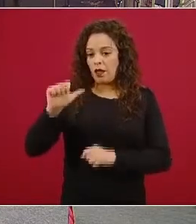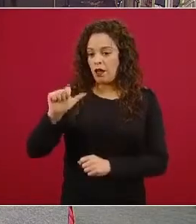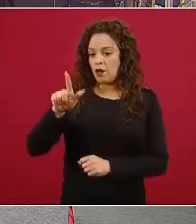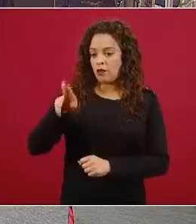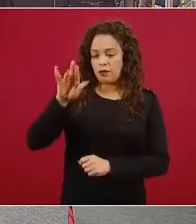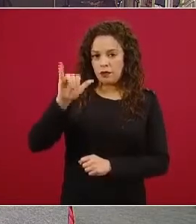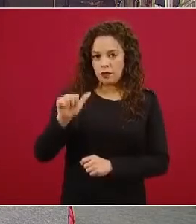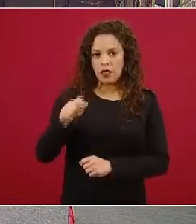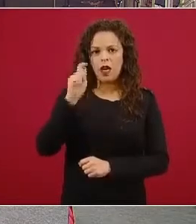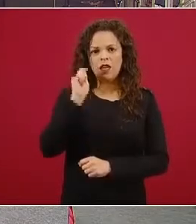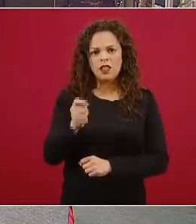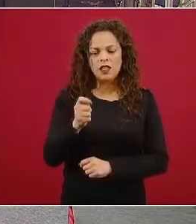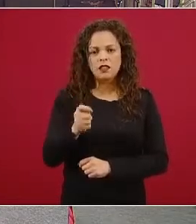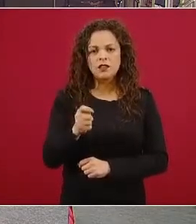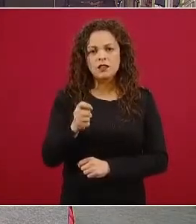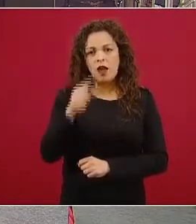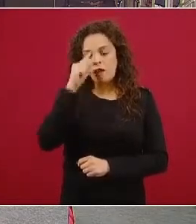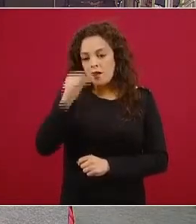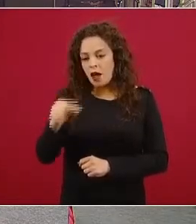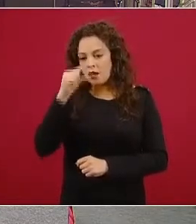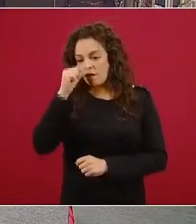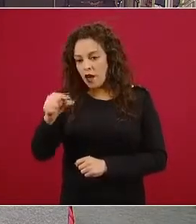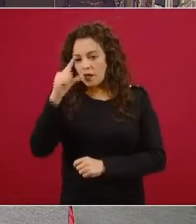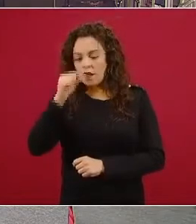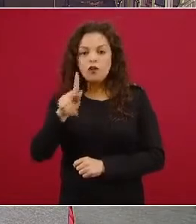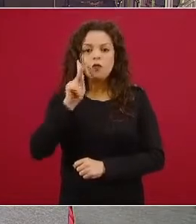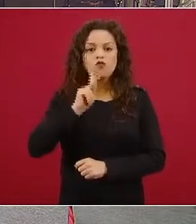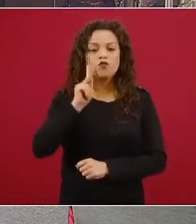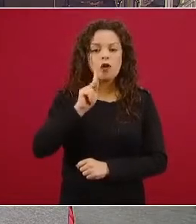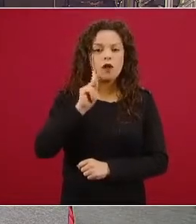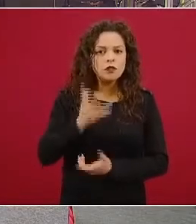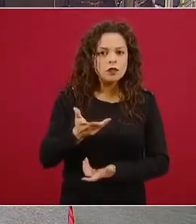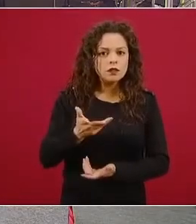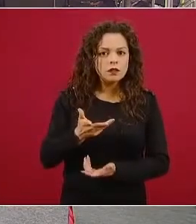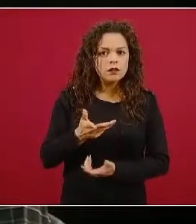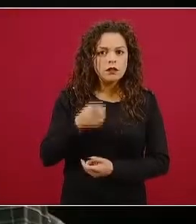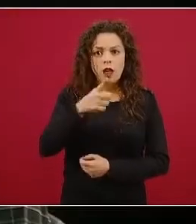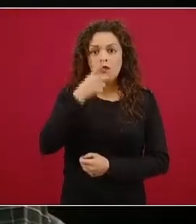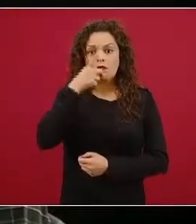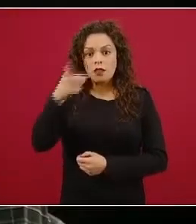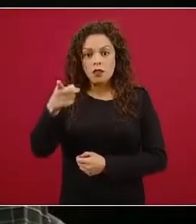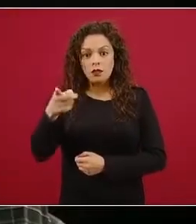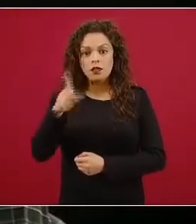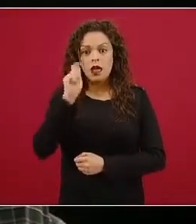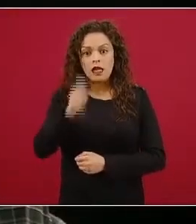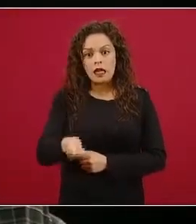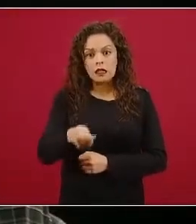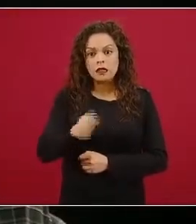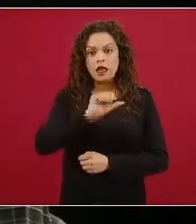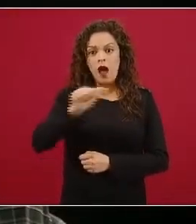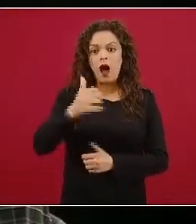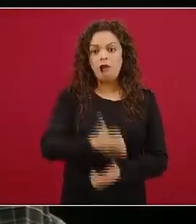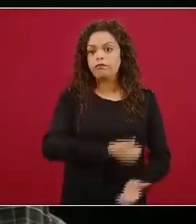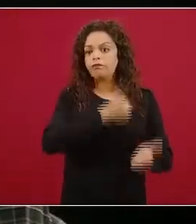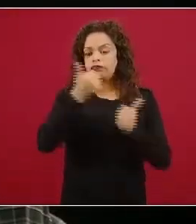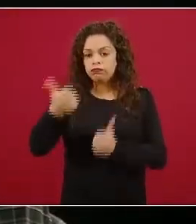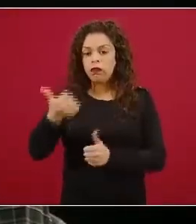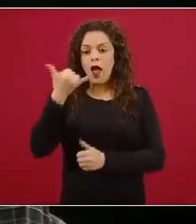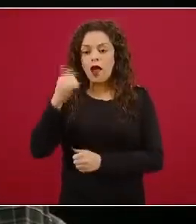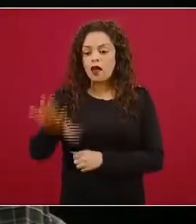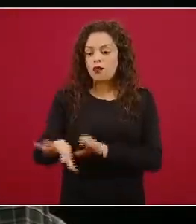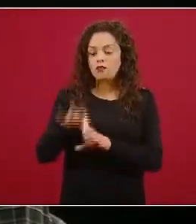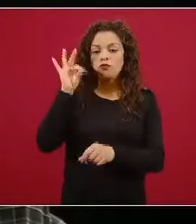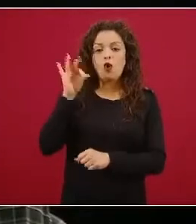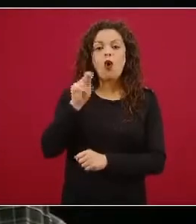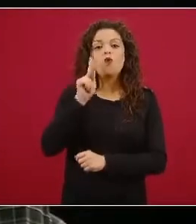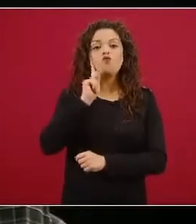problema de las fallas de las pruebas. Quería preguntarle, usted ha hablado de fallas en el traslado y fallas en la toma de muestras. Quiero